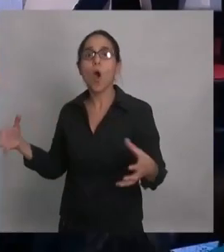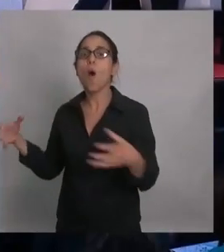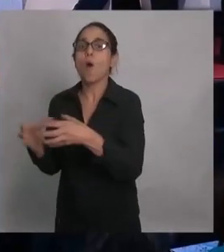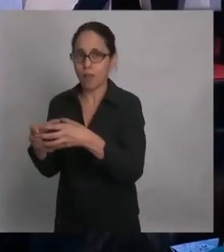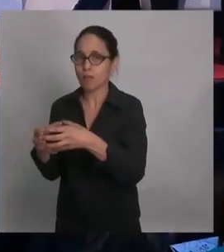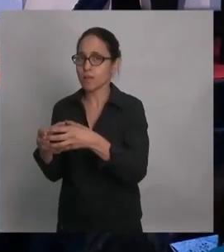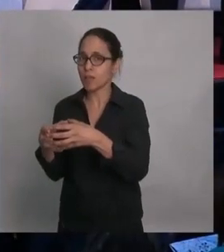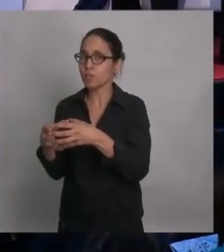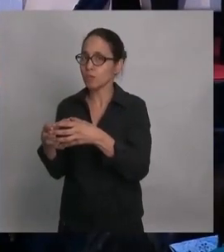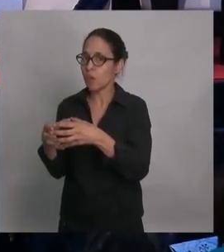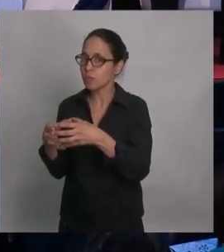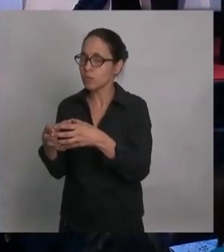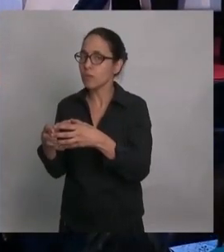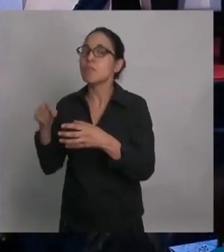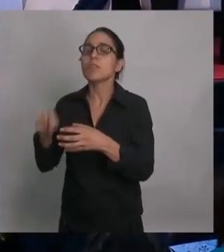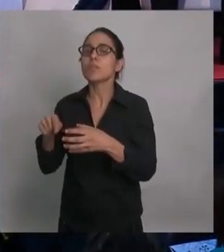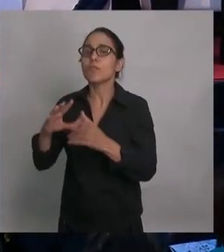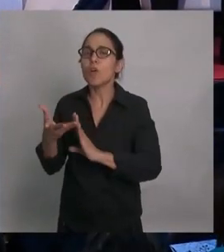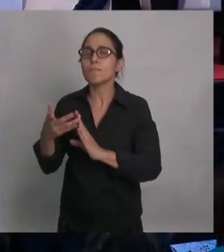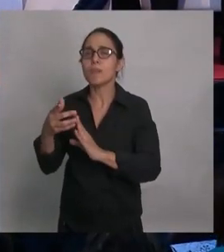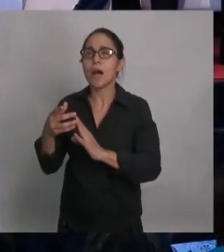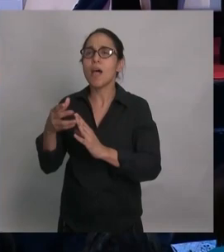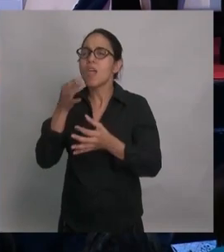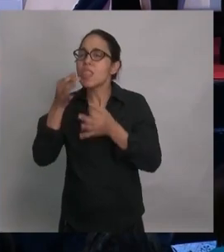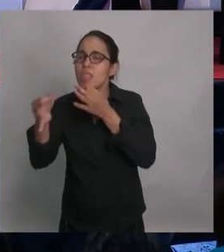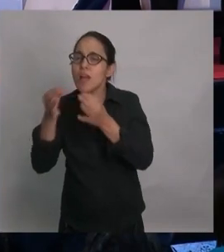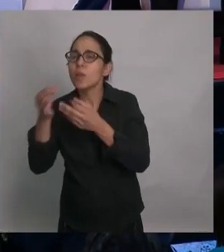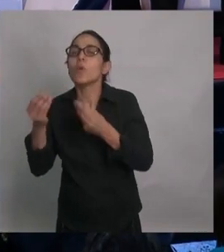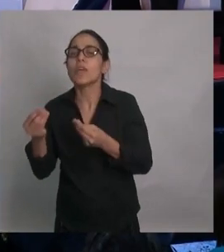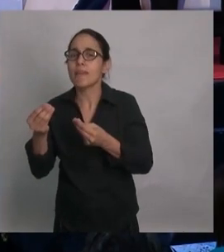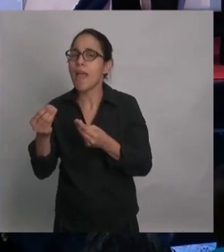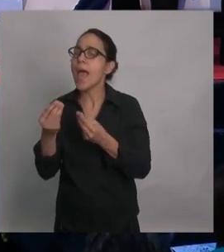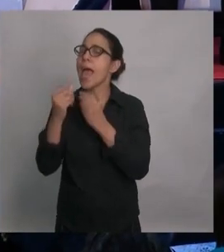de crítica y confrontación